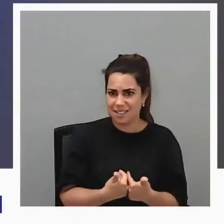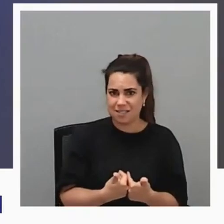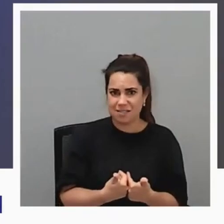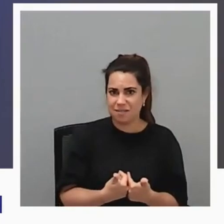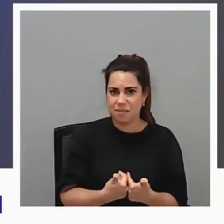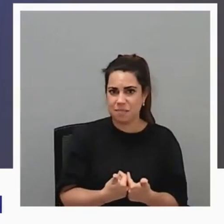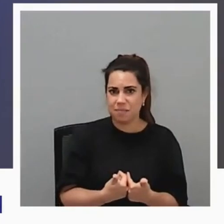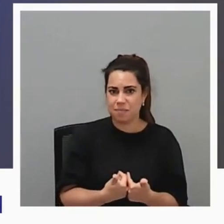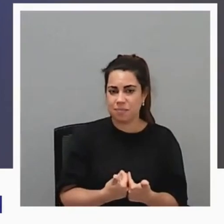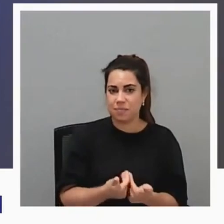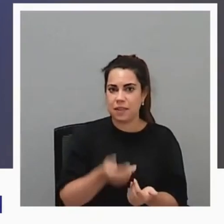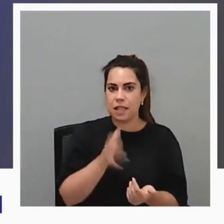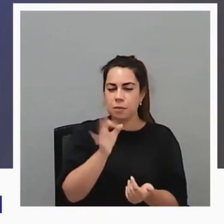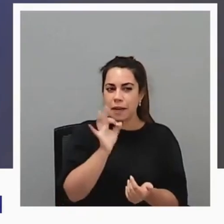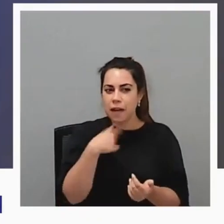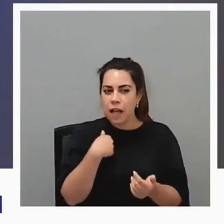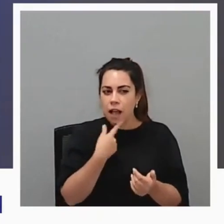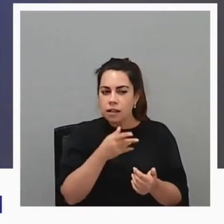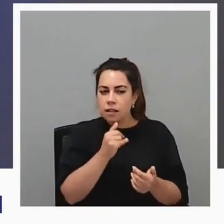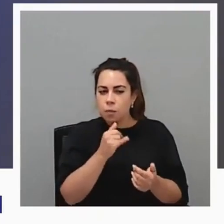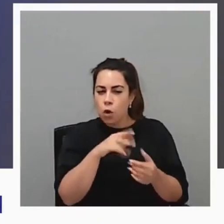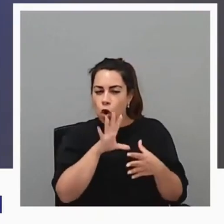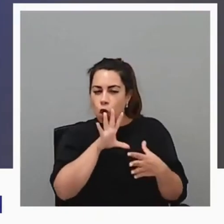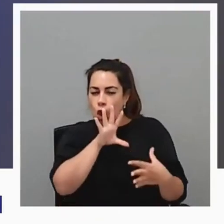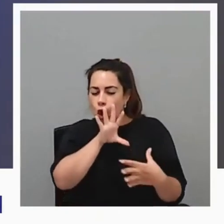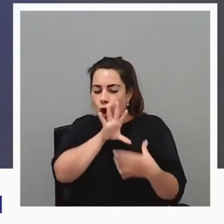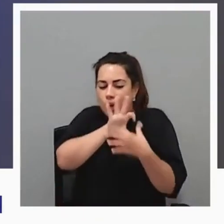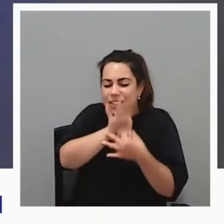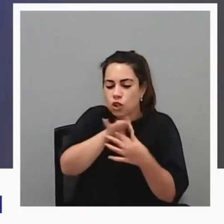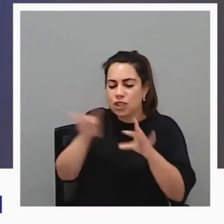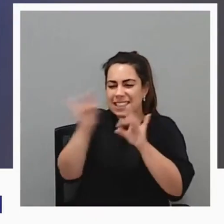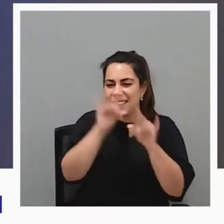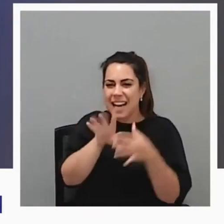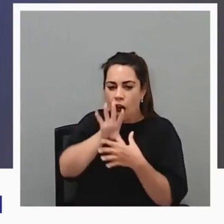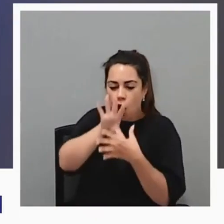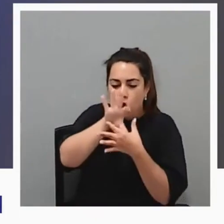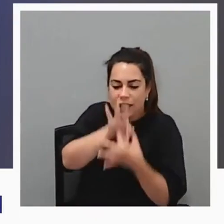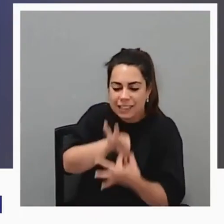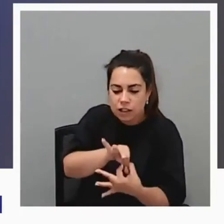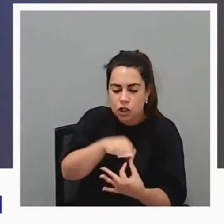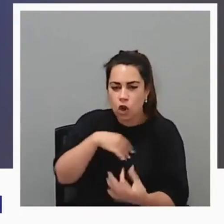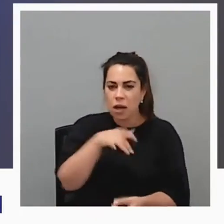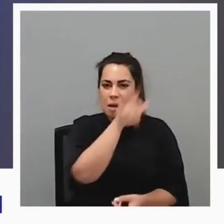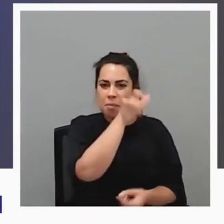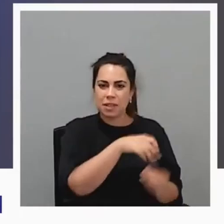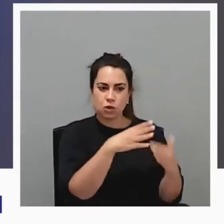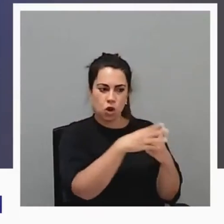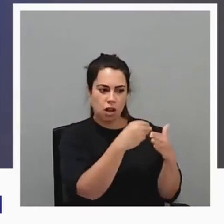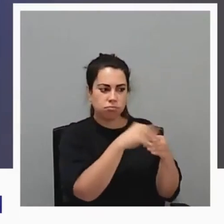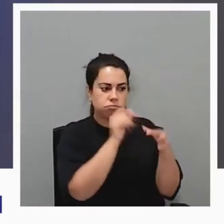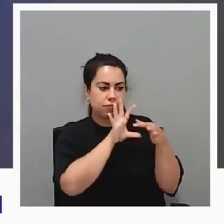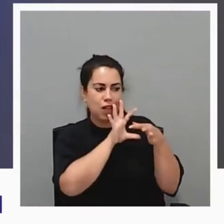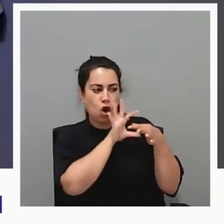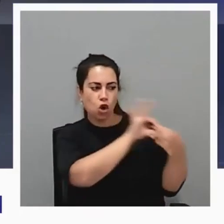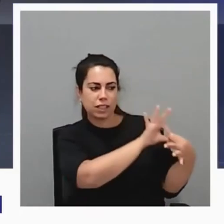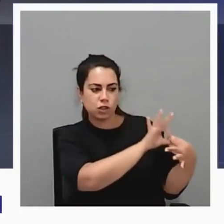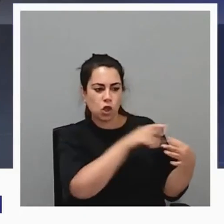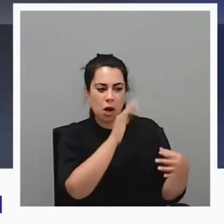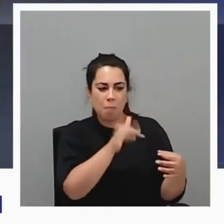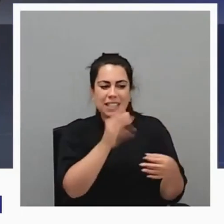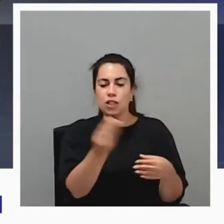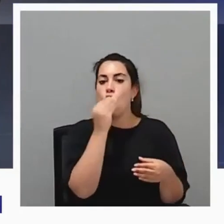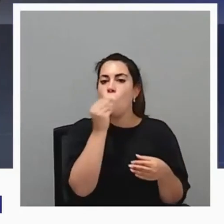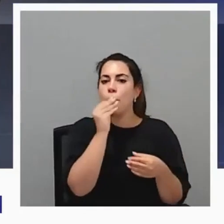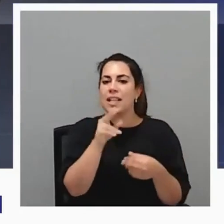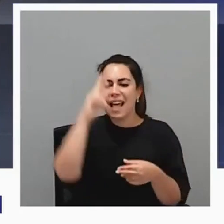hay una conexión con los valores, con la tierra y con el respeto a la persona, a la materia prima y a lo que nos da de comer. Eso es un